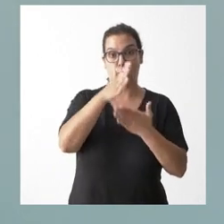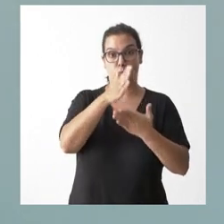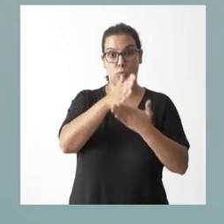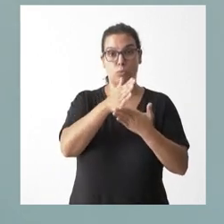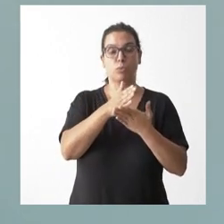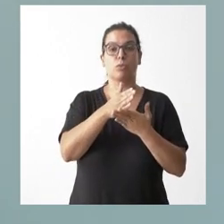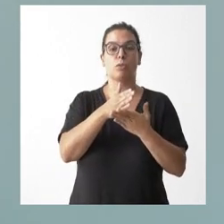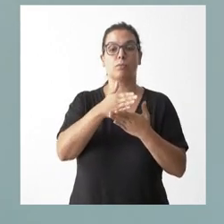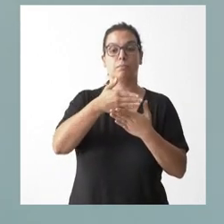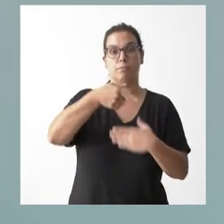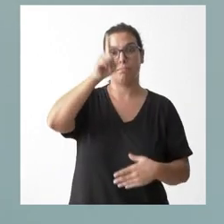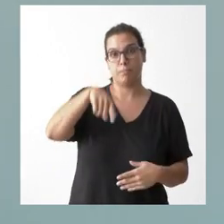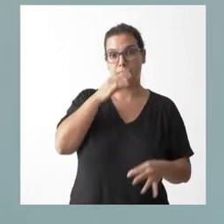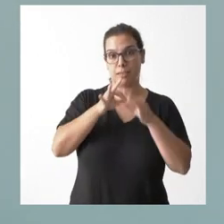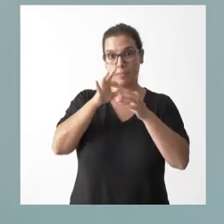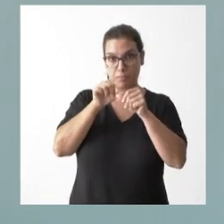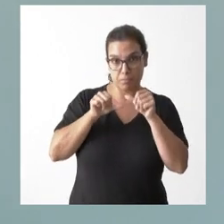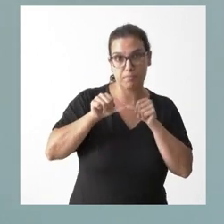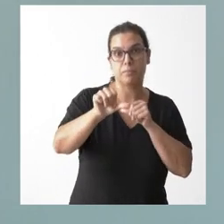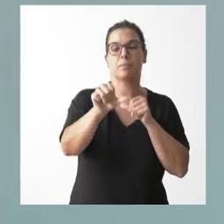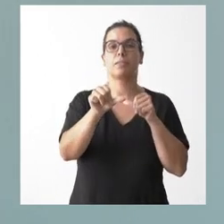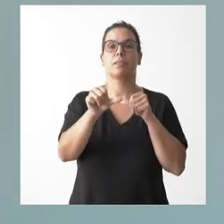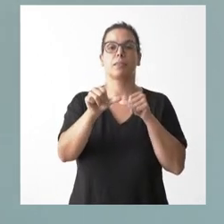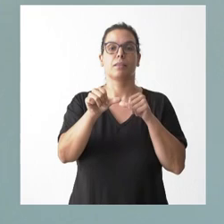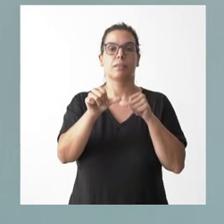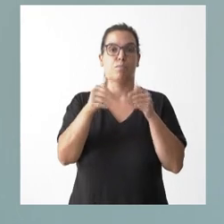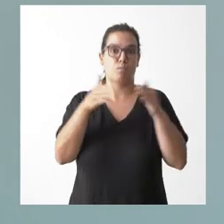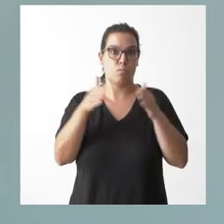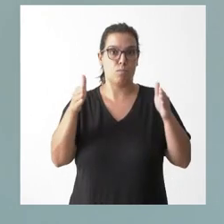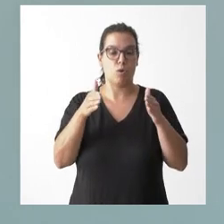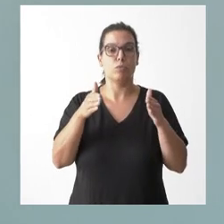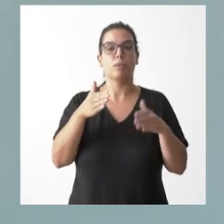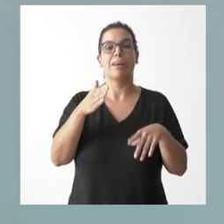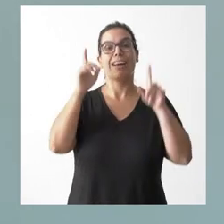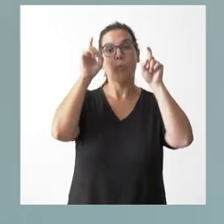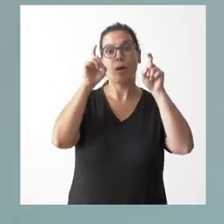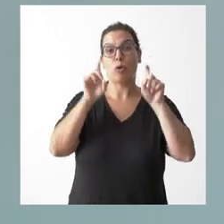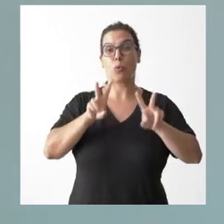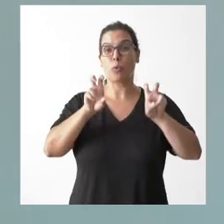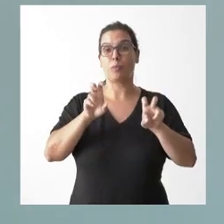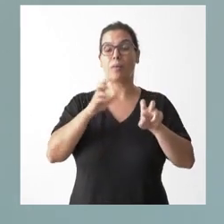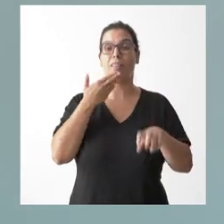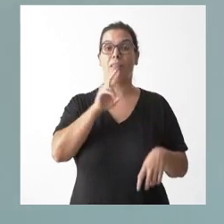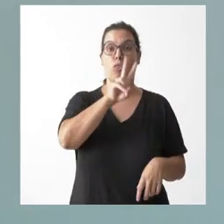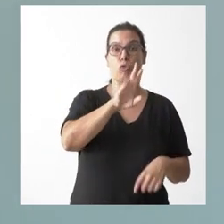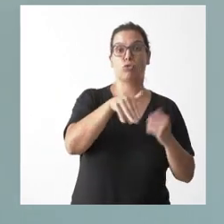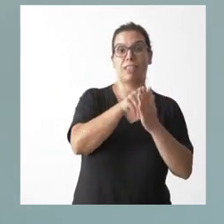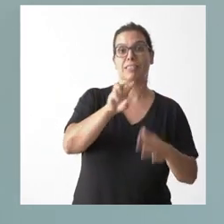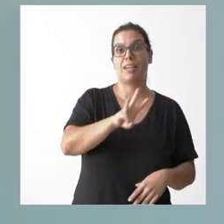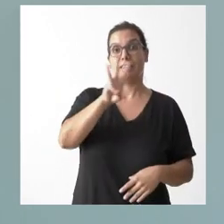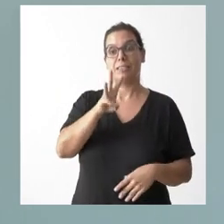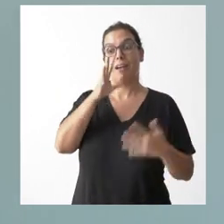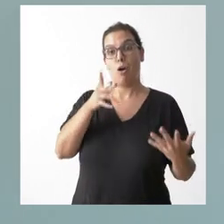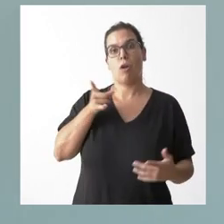mes de septiembre, de la educación entre 2 a 3 años. Y, por tanto, ella dará cuenta